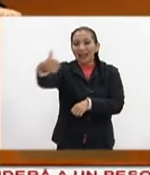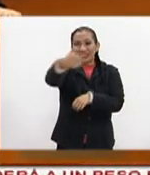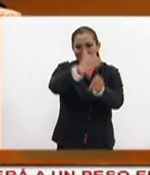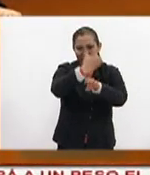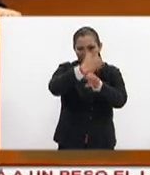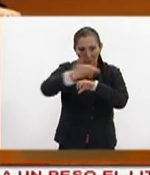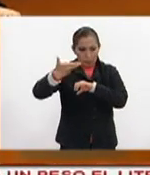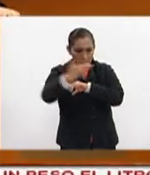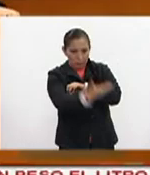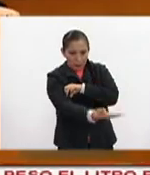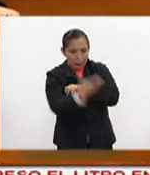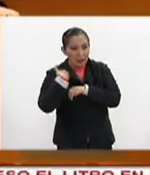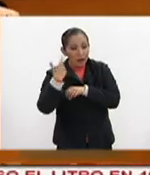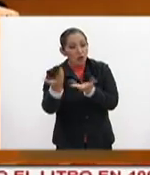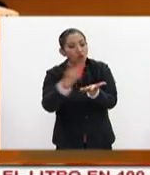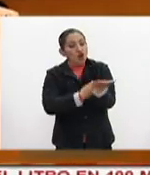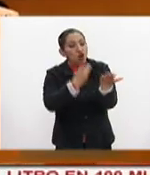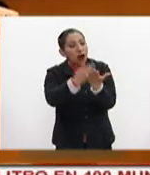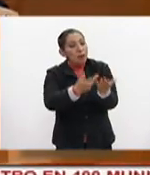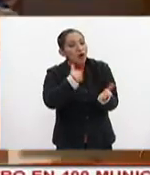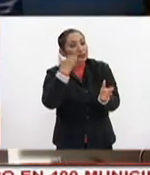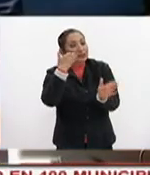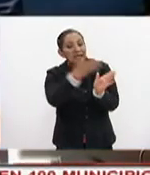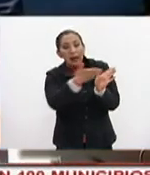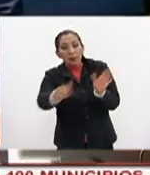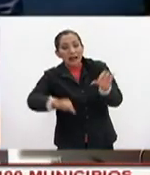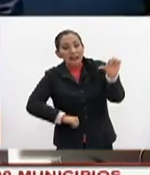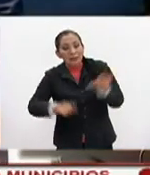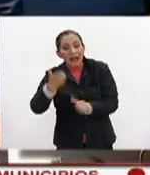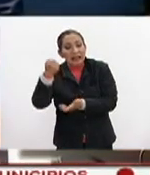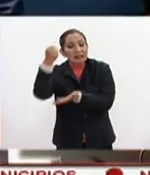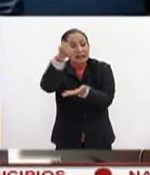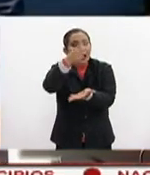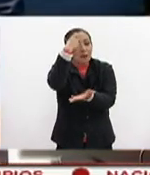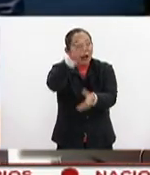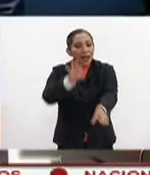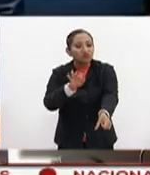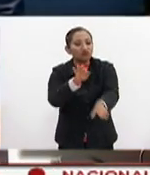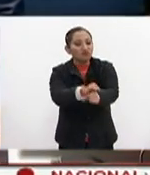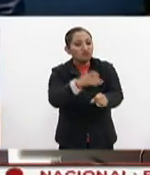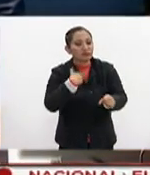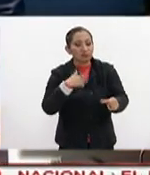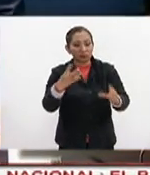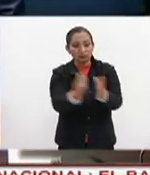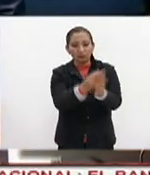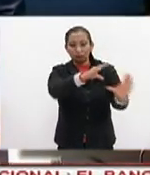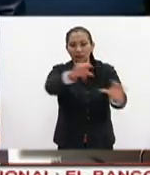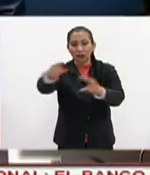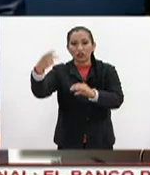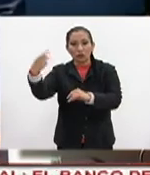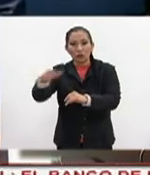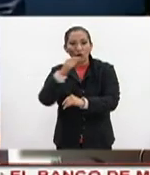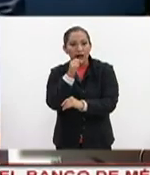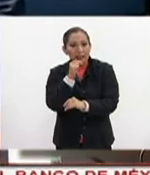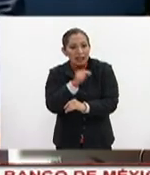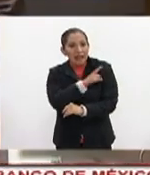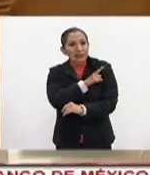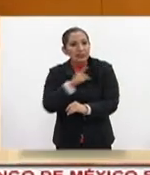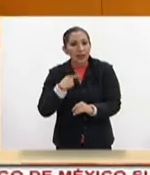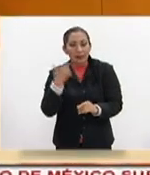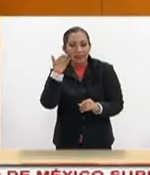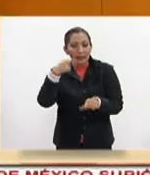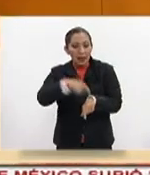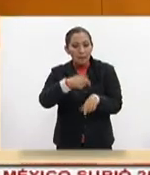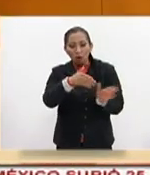que lo soliciten deberán presentar un programa con plazos, acciones y presupuesto para fortalecer la capacitación de sus policías, y tendrán como